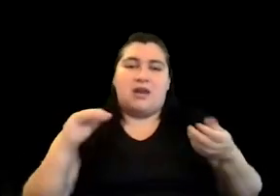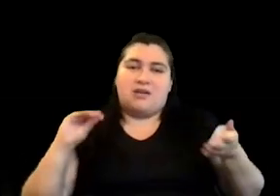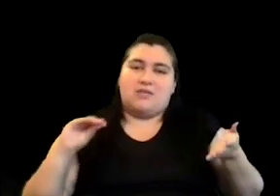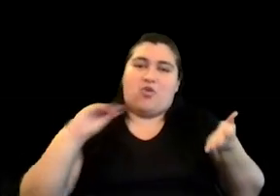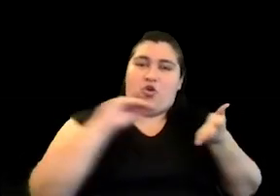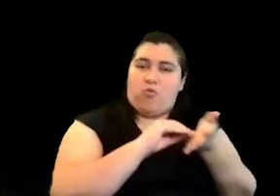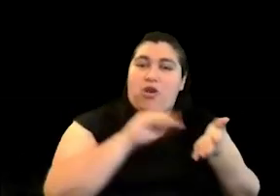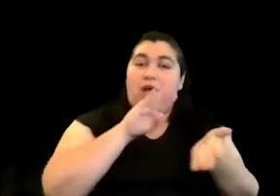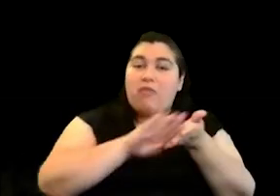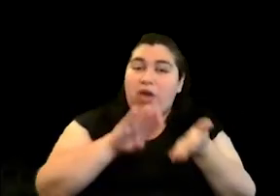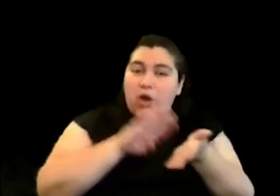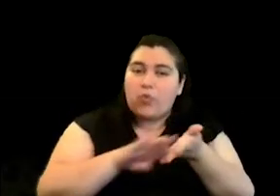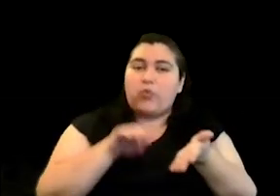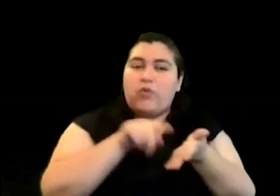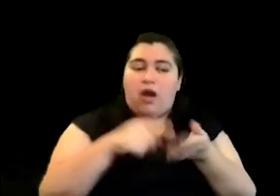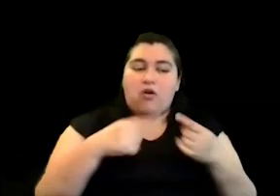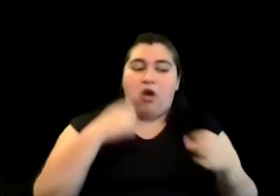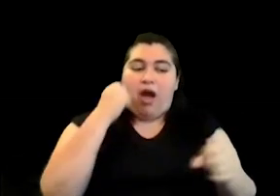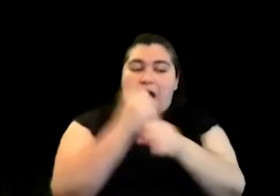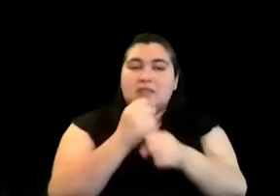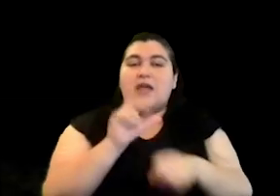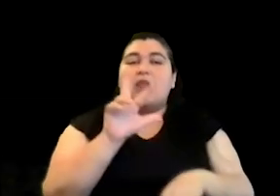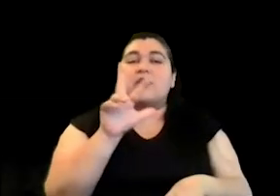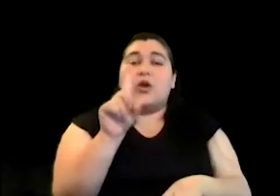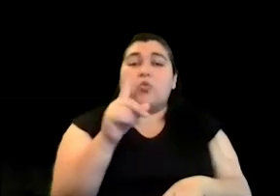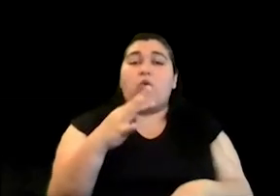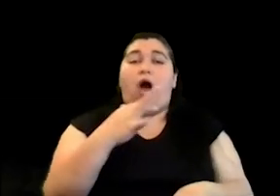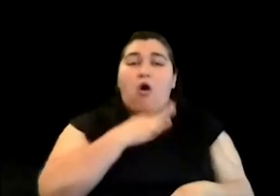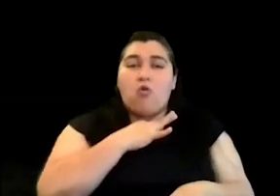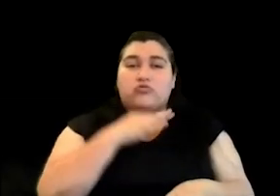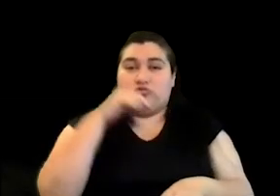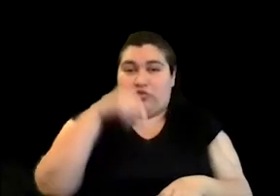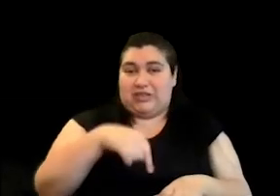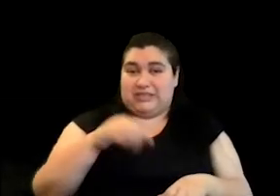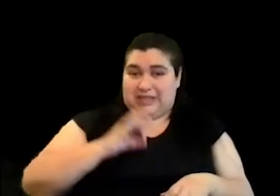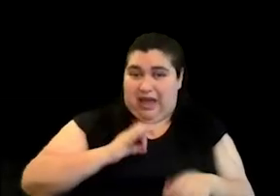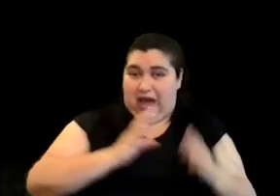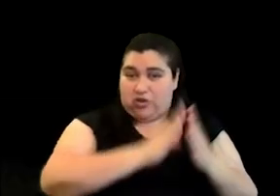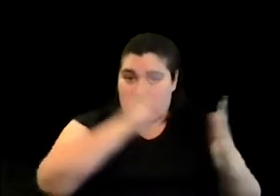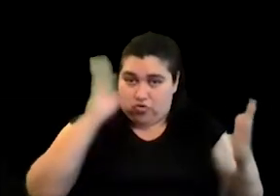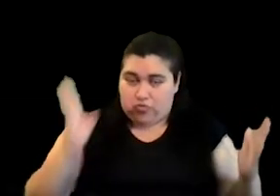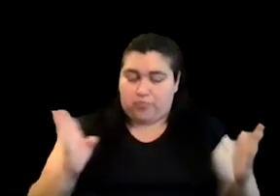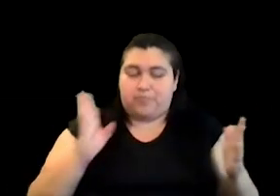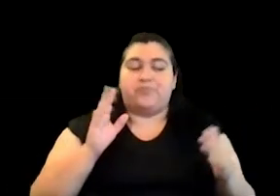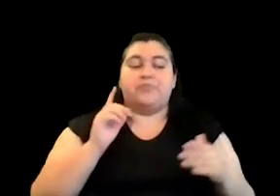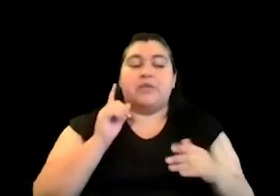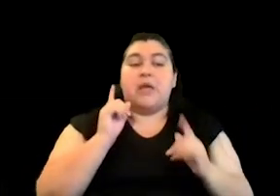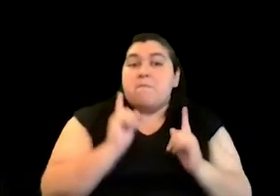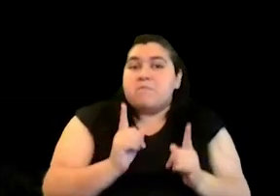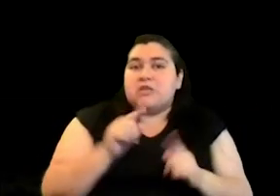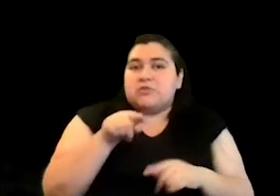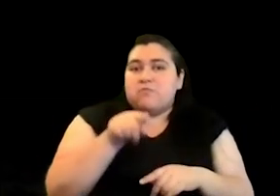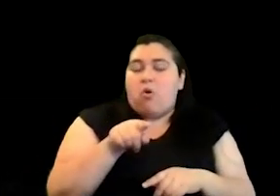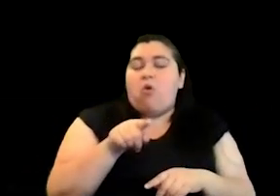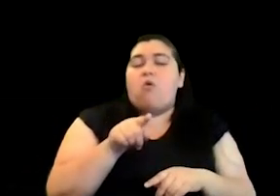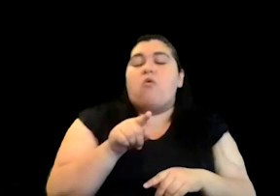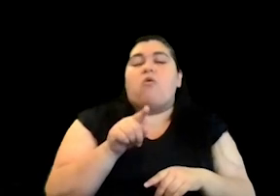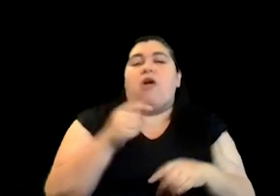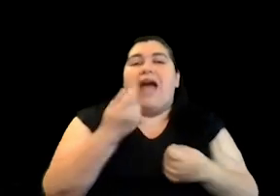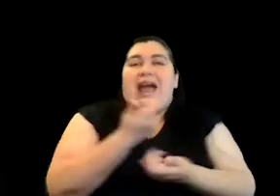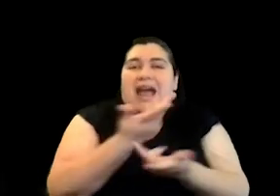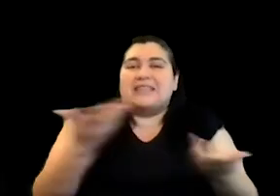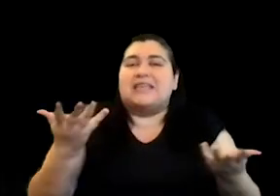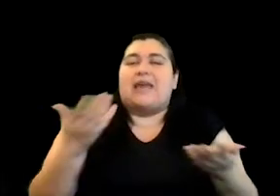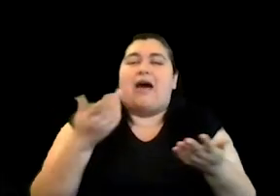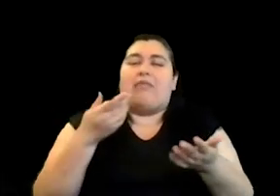deuda hasta el 31 de agosto del corriente año inclusive, es decir, amplía la cantidad de